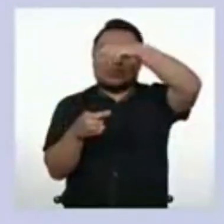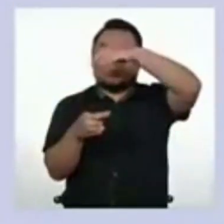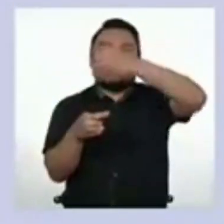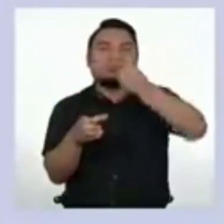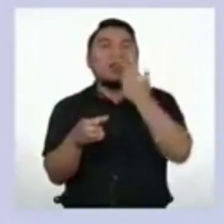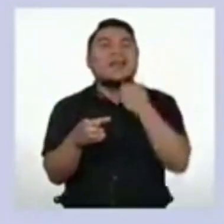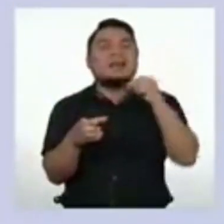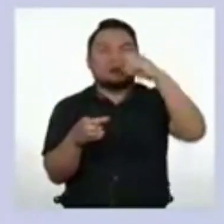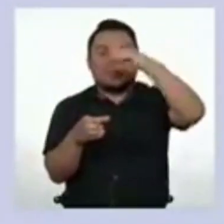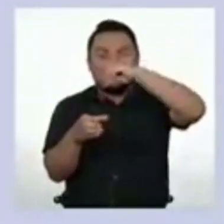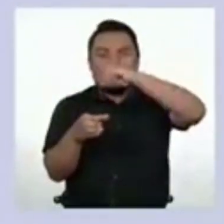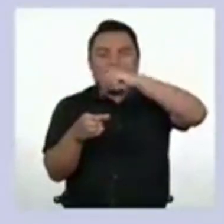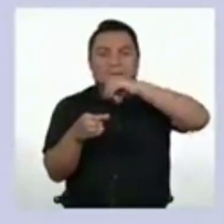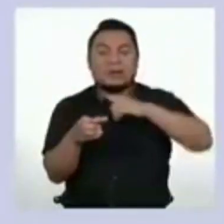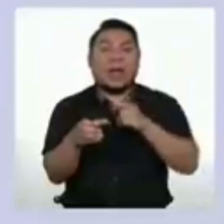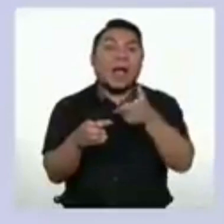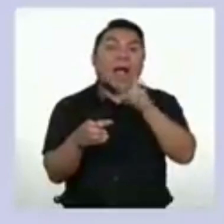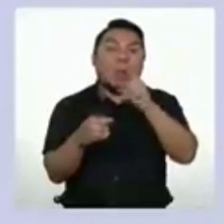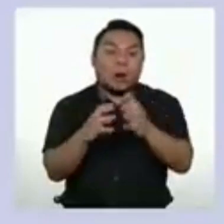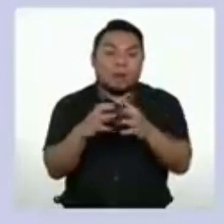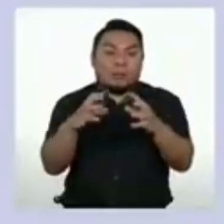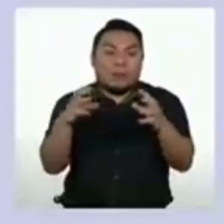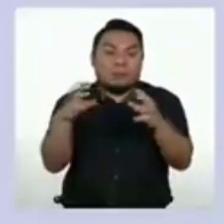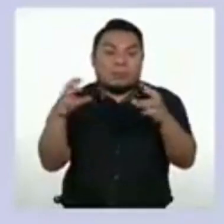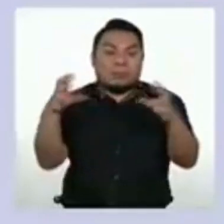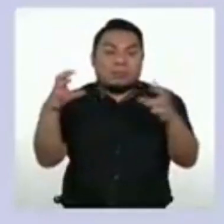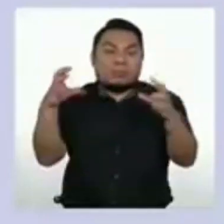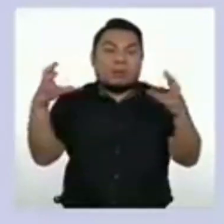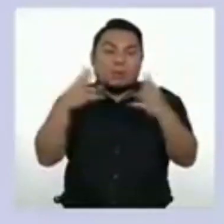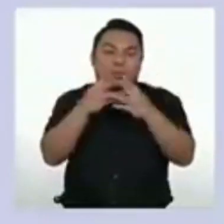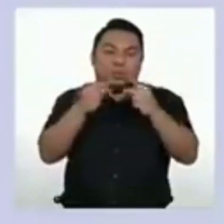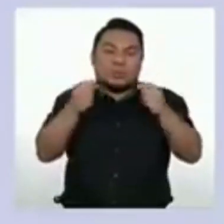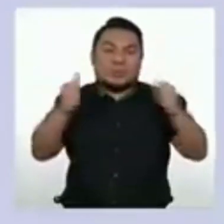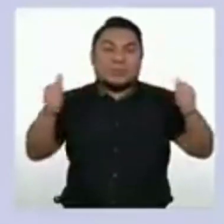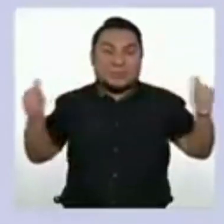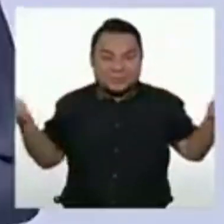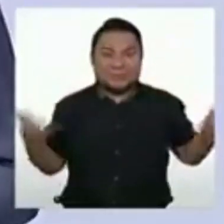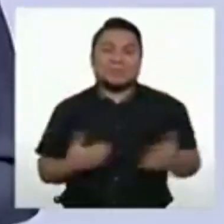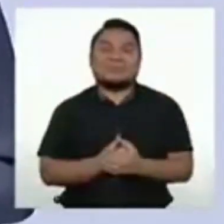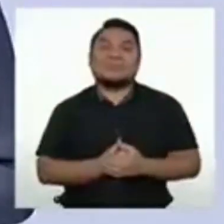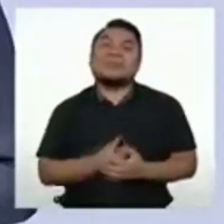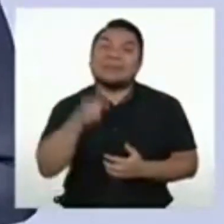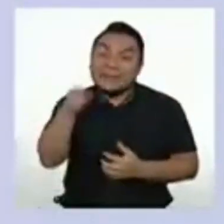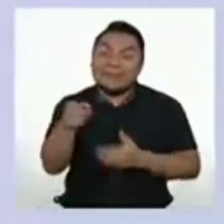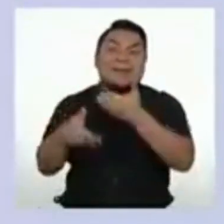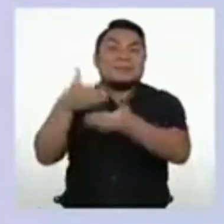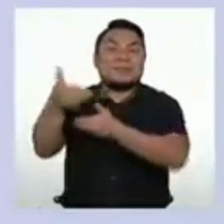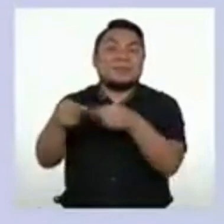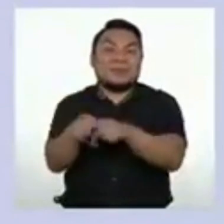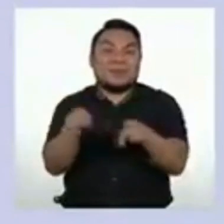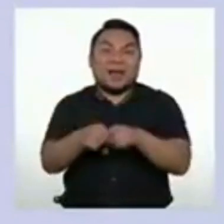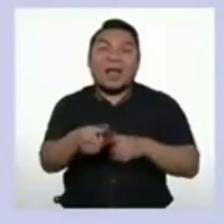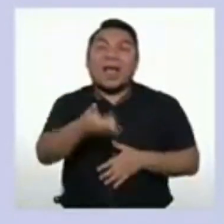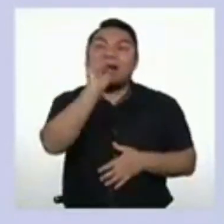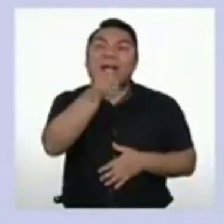empiezas a agregar más y más agua para disolver la sal y que no quede rastro de ella en el vaso. Este proceso de